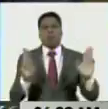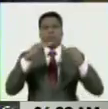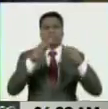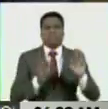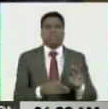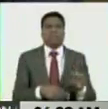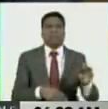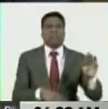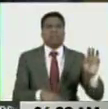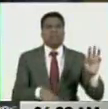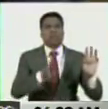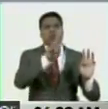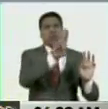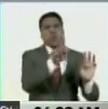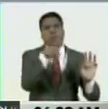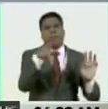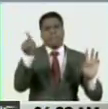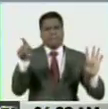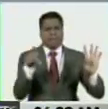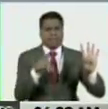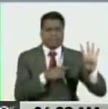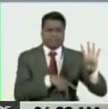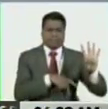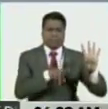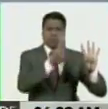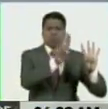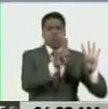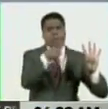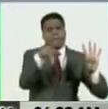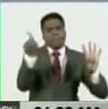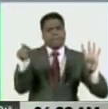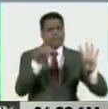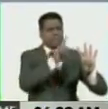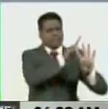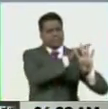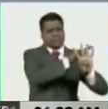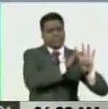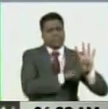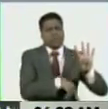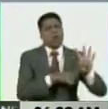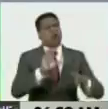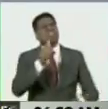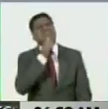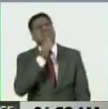UPP? Esa es una organización